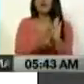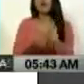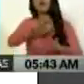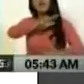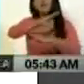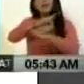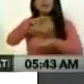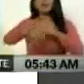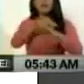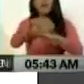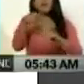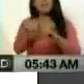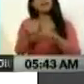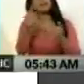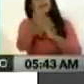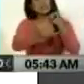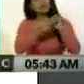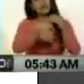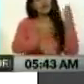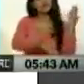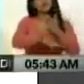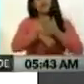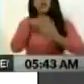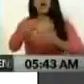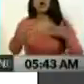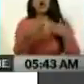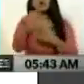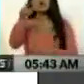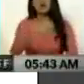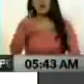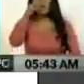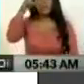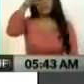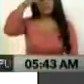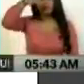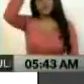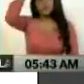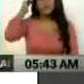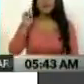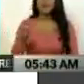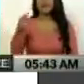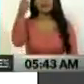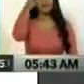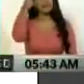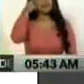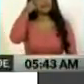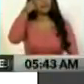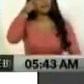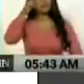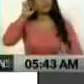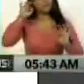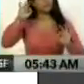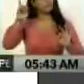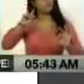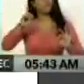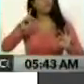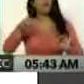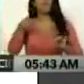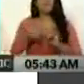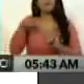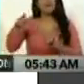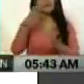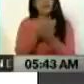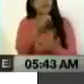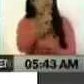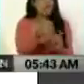una demanda internacional contra Henry Ramos Alú por insanidad mental y por instigar el odio, la violencia, la muerte,